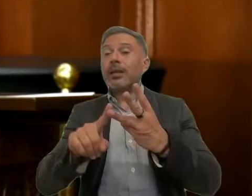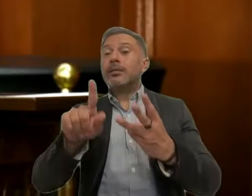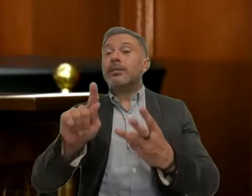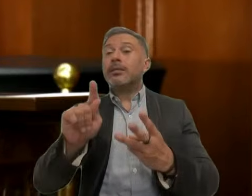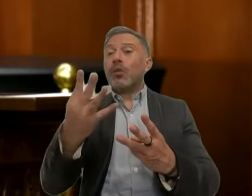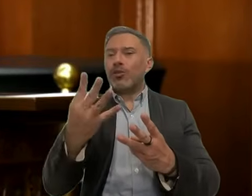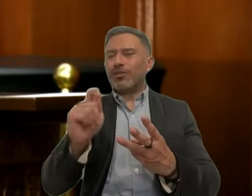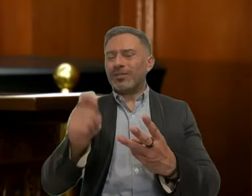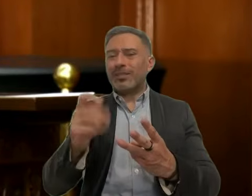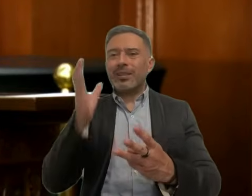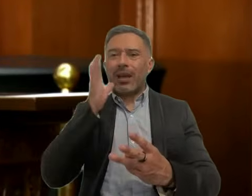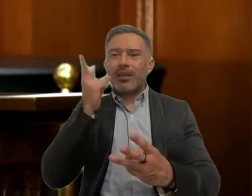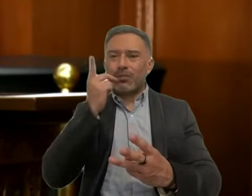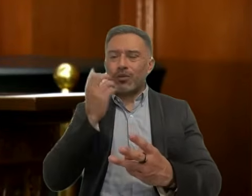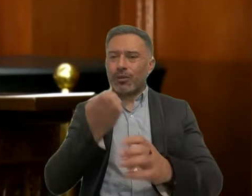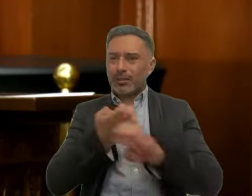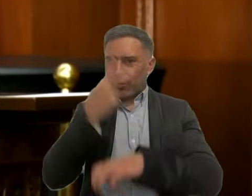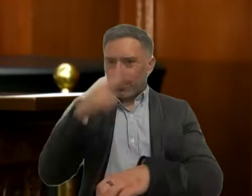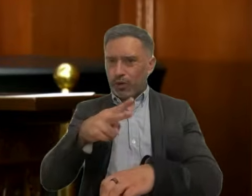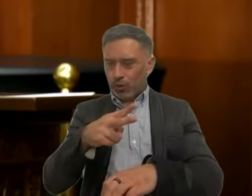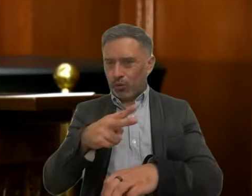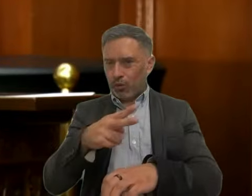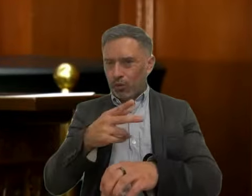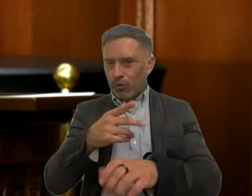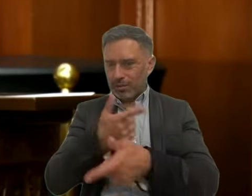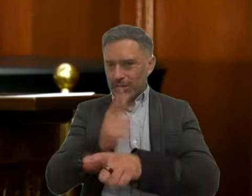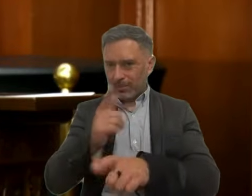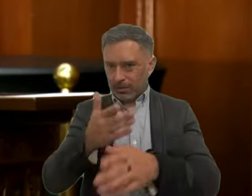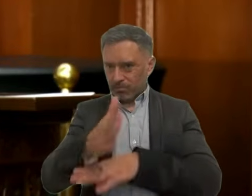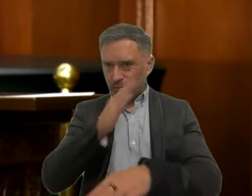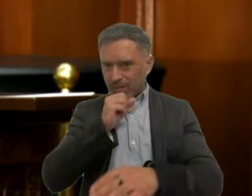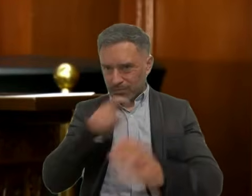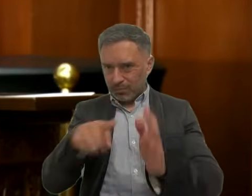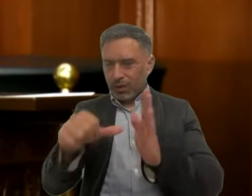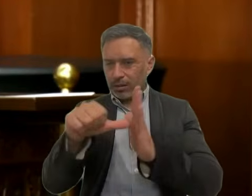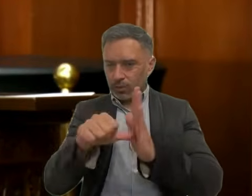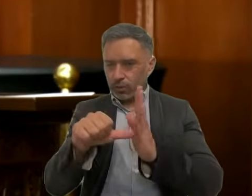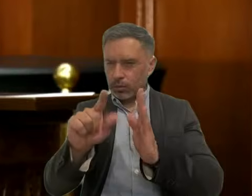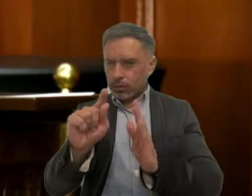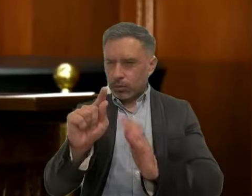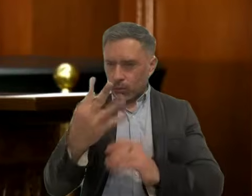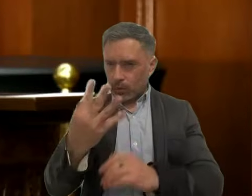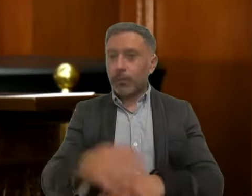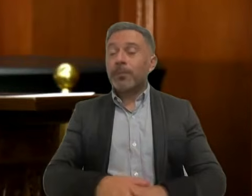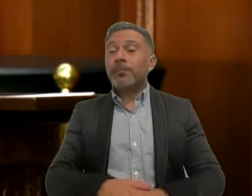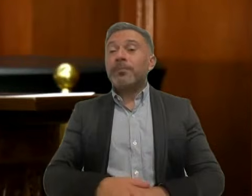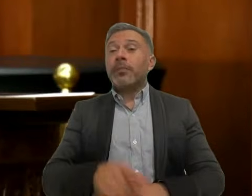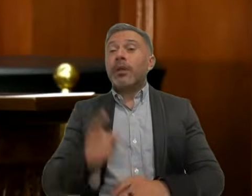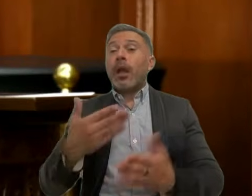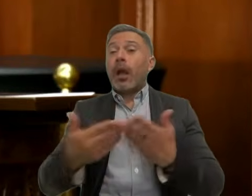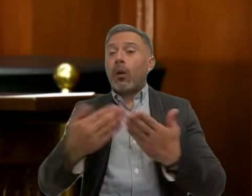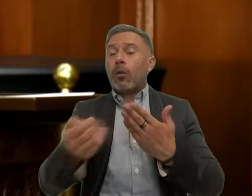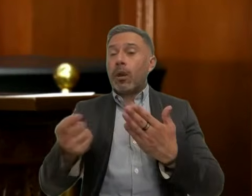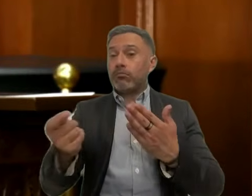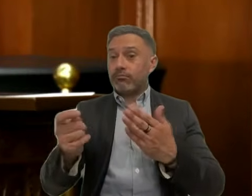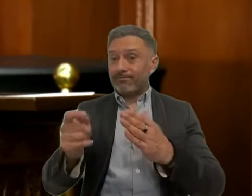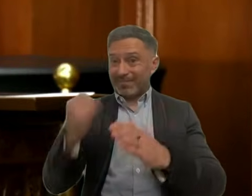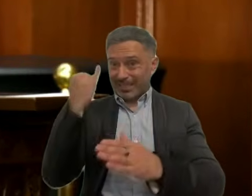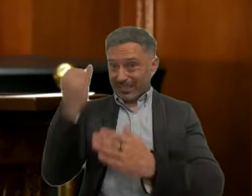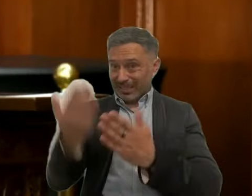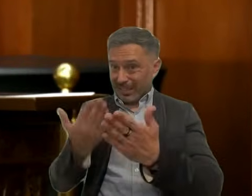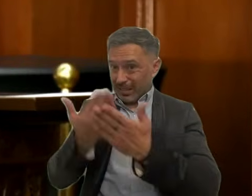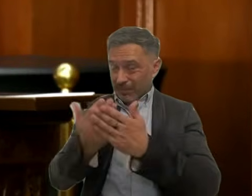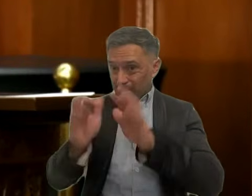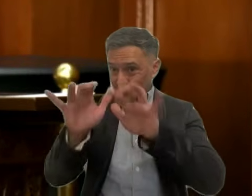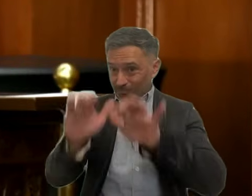Poder Legislativo del Estado Libre y Soberano de México, la dispensa del trámite de dictamen de esta iniciativa